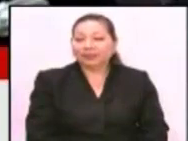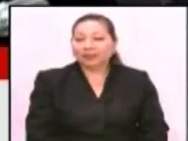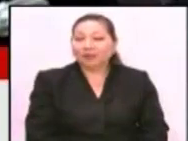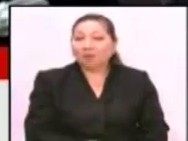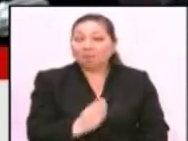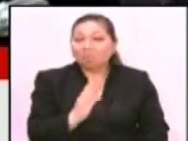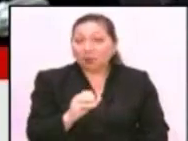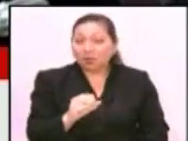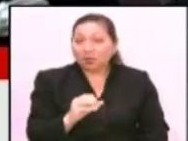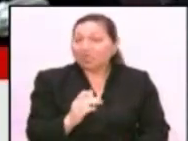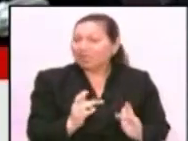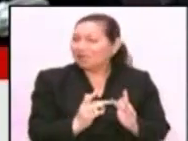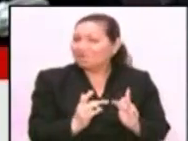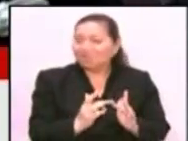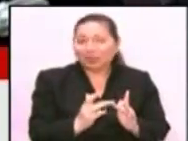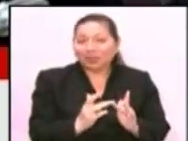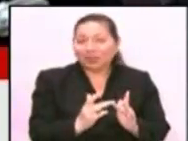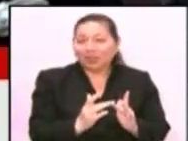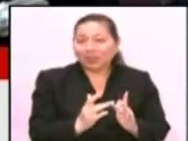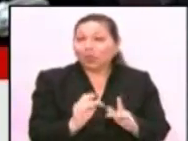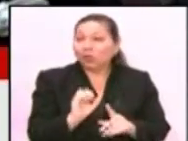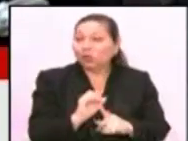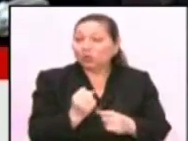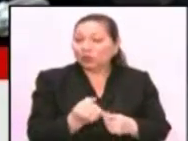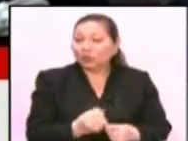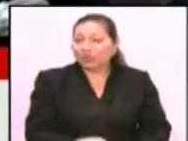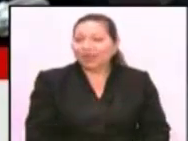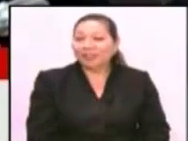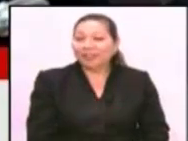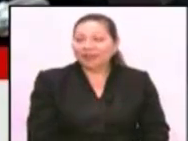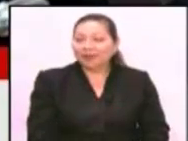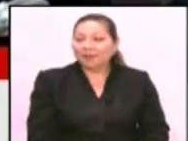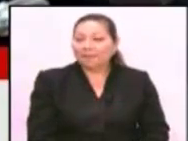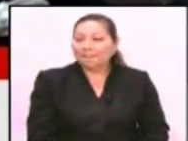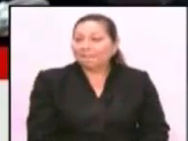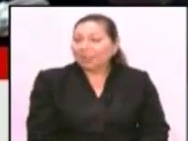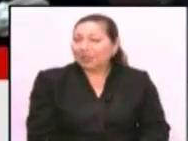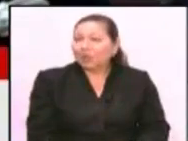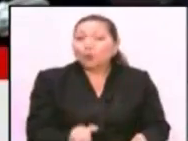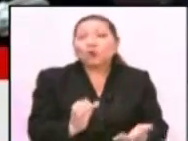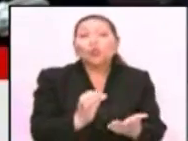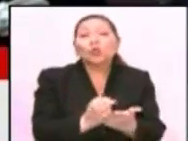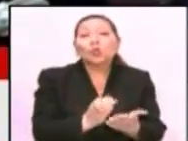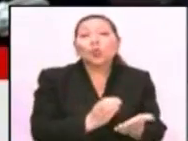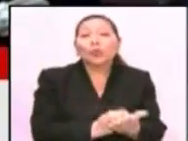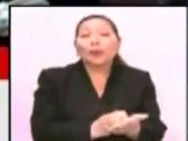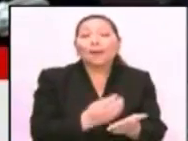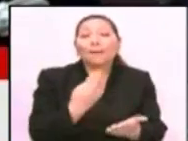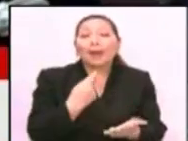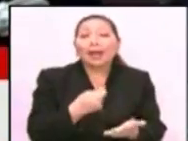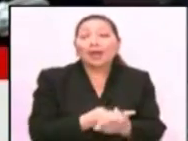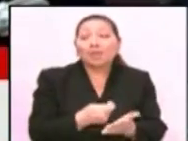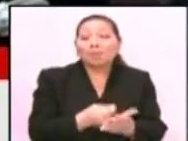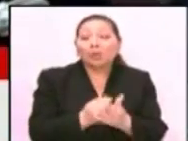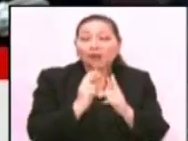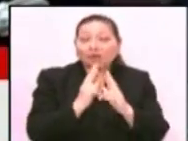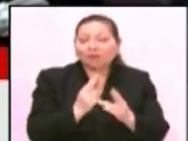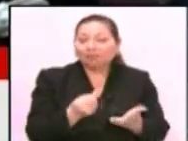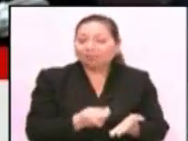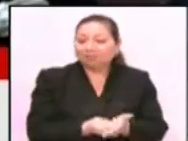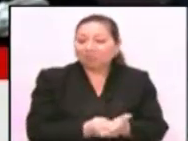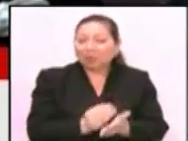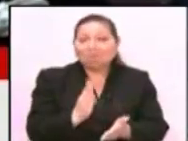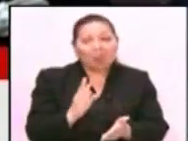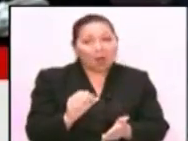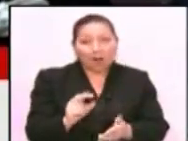bono de impacto social no es un bono. El nombre es muy confuso, pero en realidad es un contrato de pago por resultados. Aquí no hay una emisión de